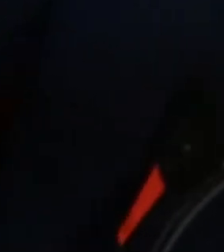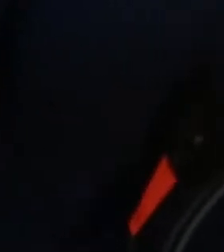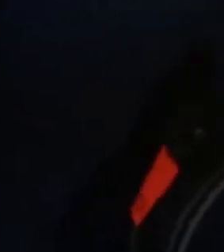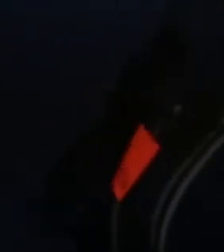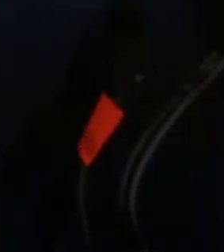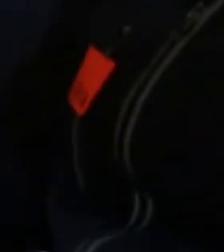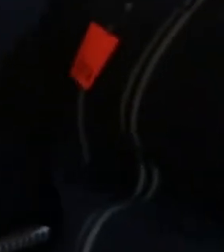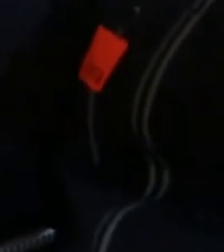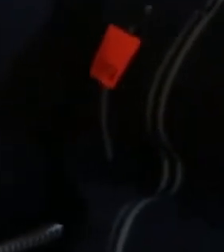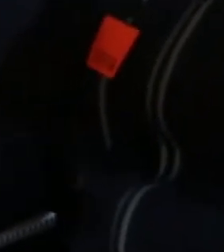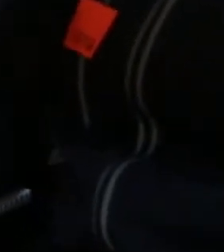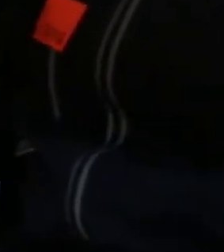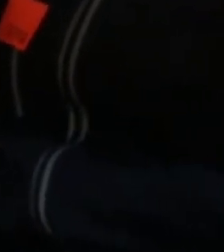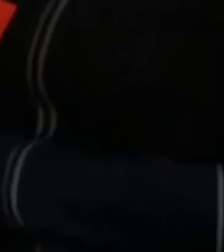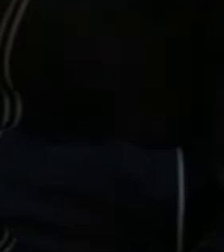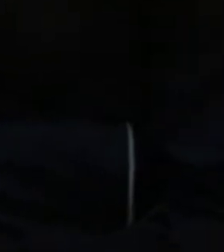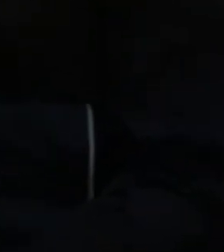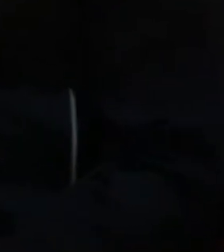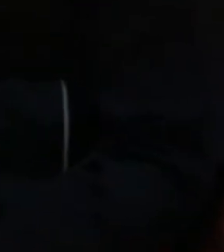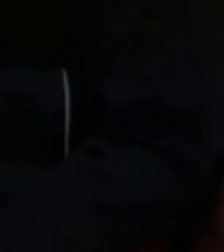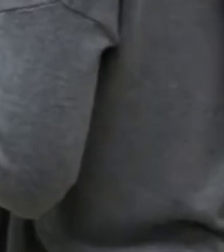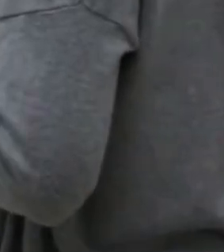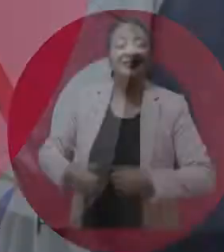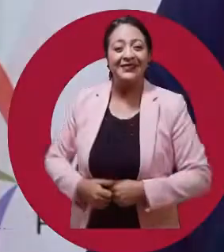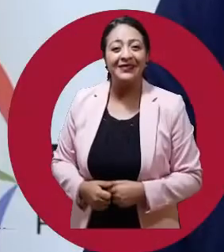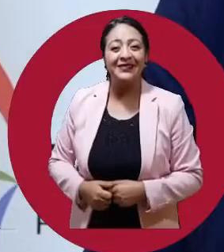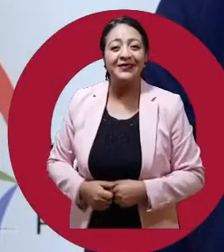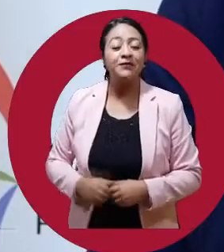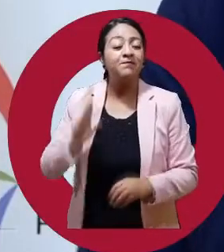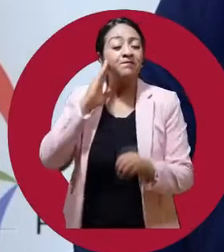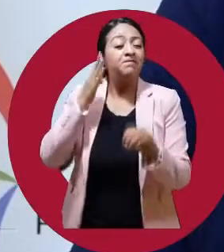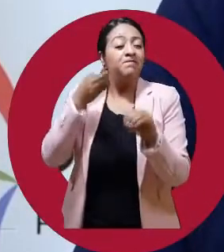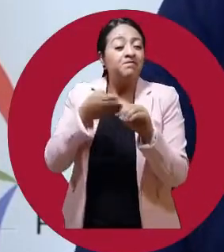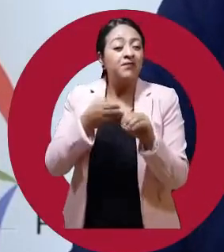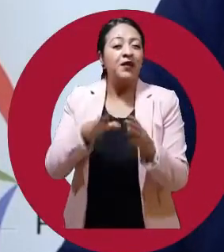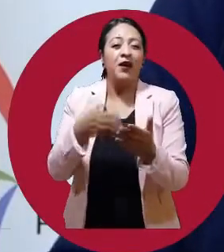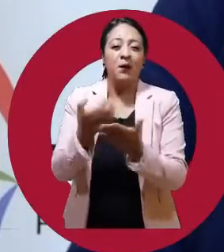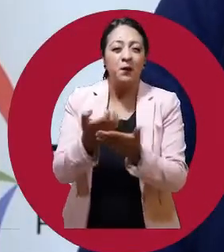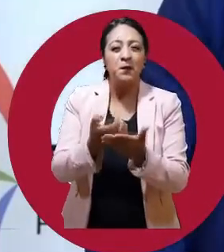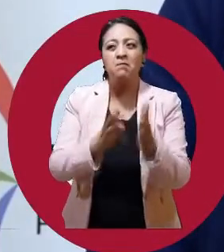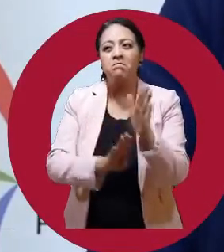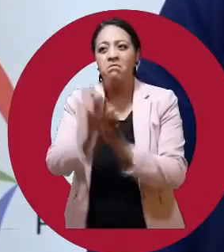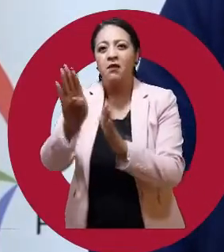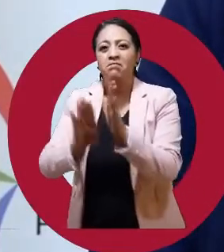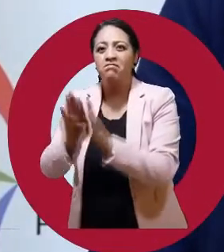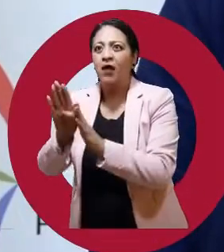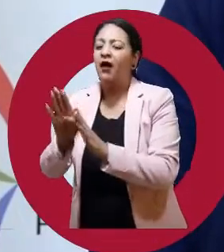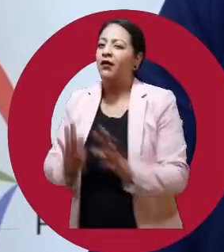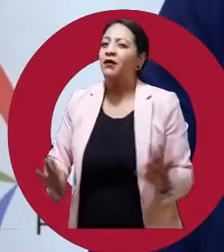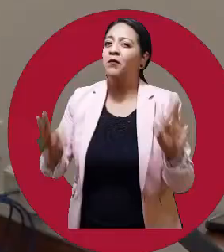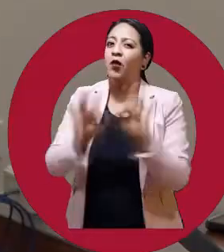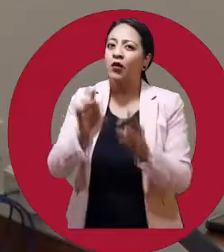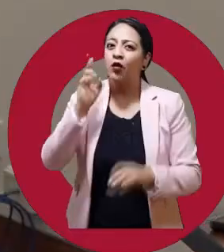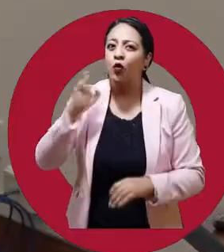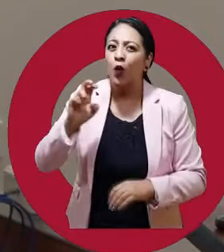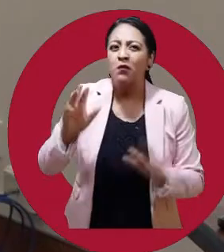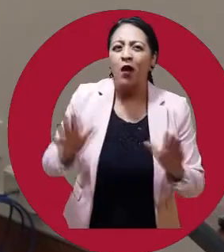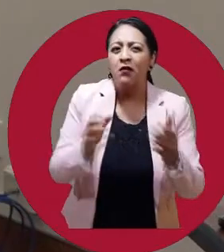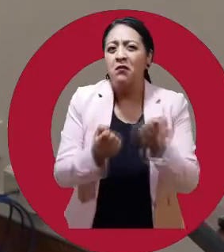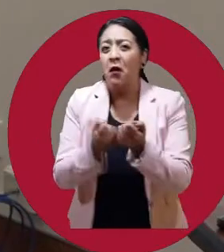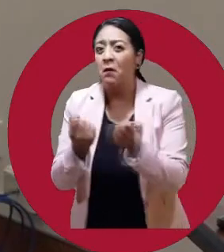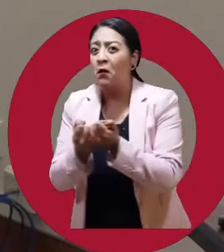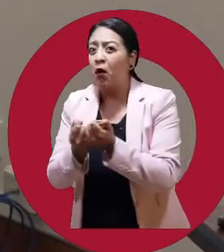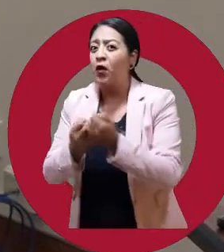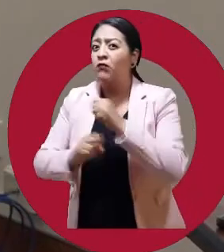Pashuti Chircacuna, Paikunaman Kushihunchi Nipanchi. Con el objetivo de dinamizar la economía del cantón y promocionar el turismo en Otavalo, el